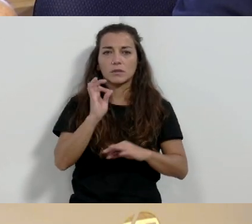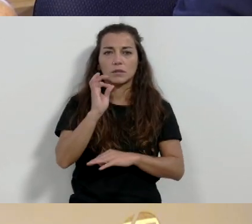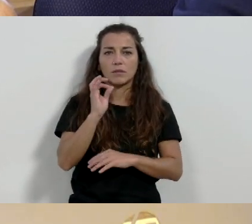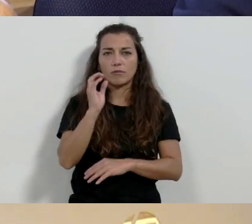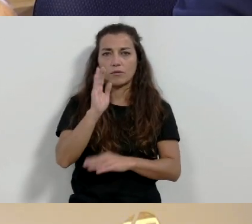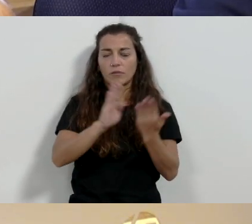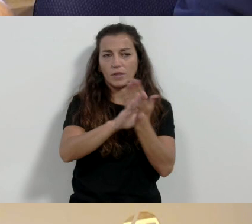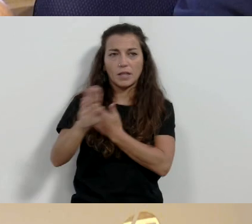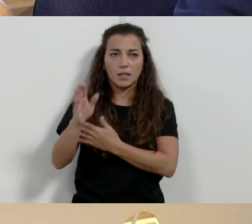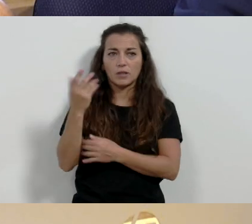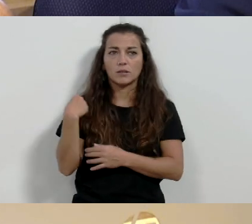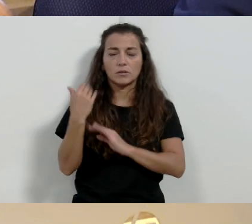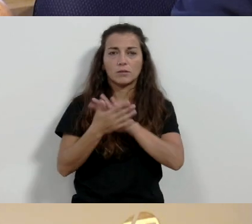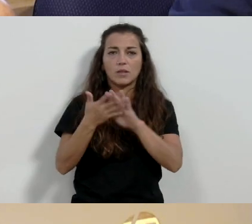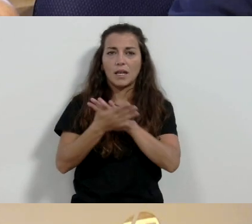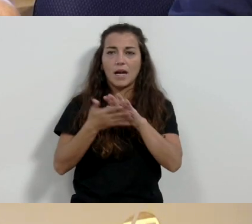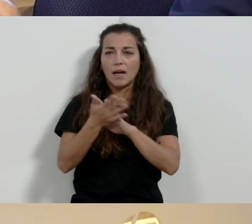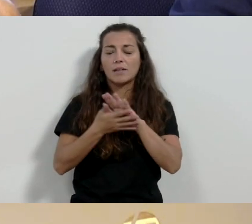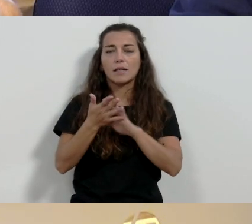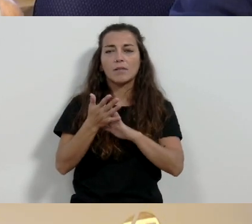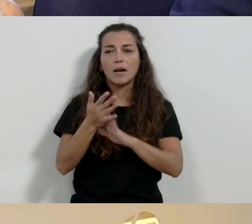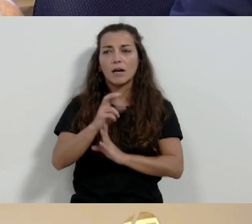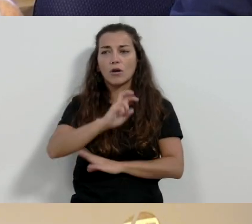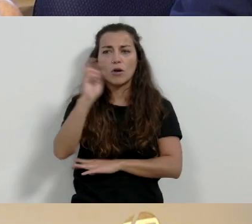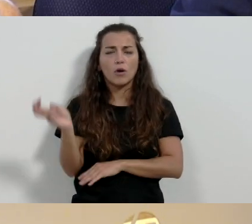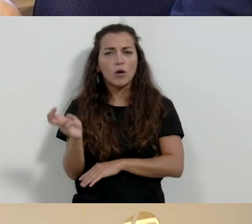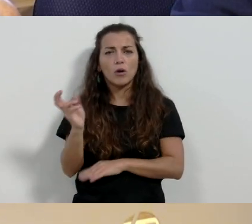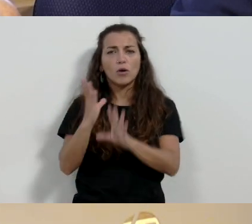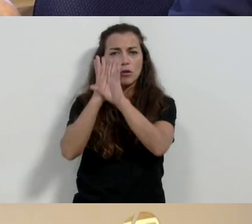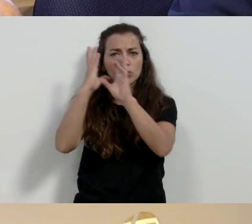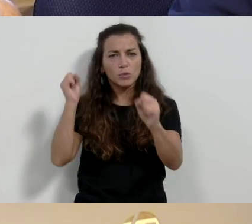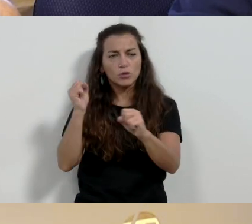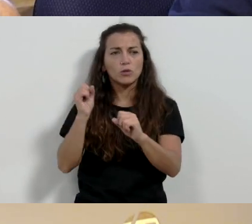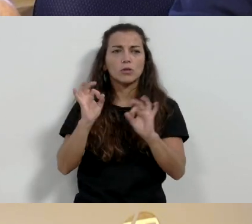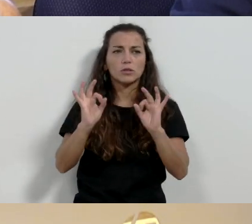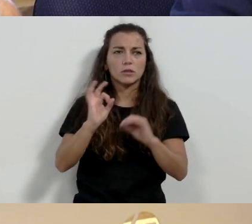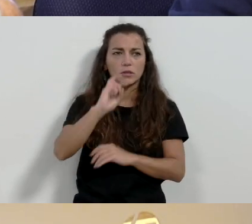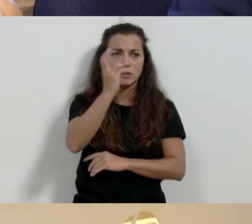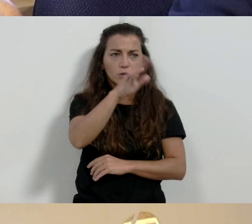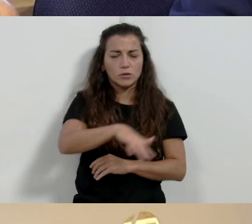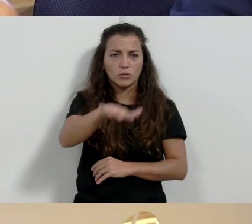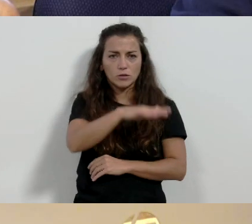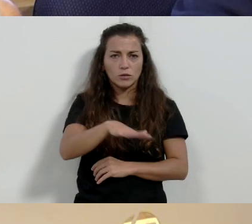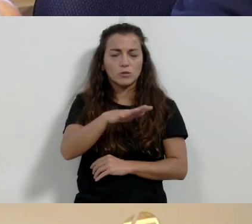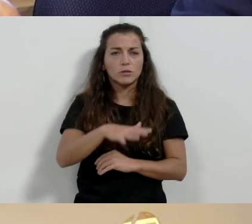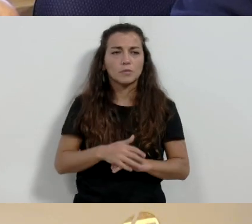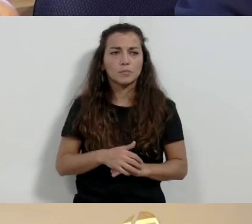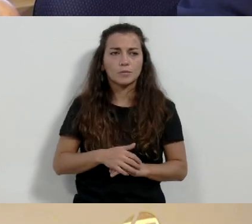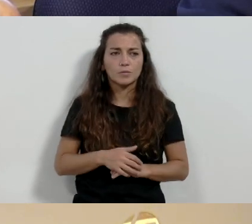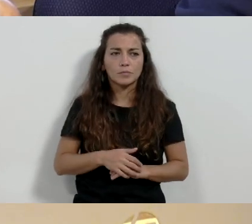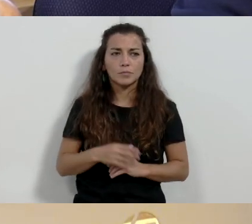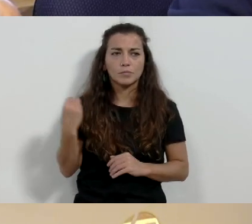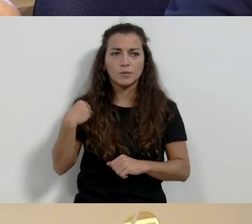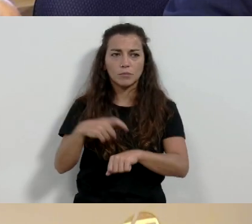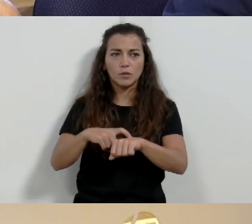estar, pues bueno, yo por lo que he visto en otros protocolos que existen en otros sitios, se destina ese tipo de